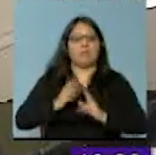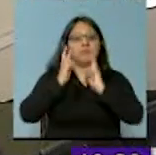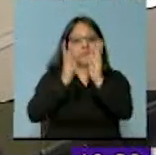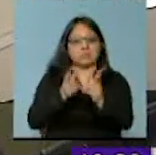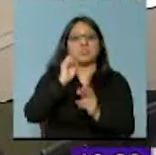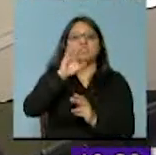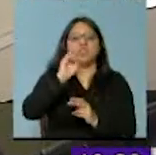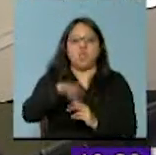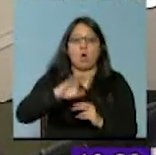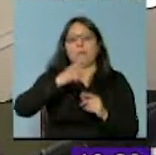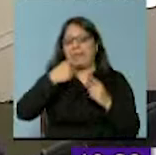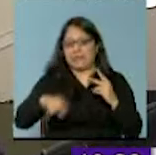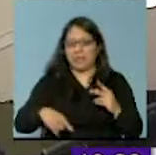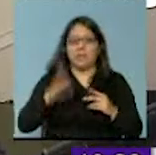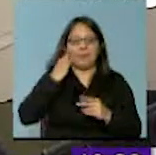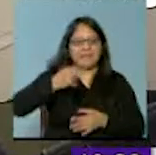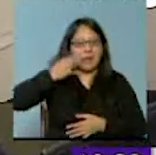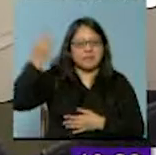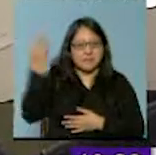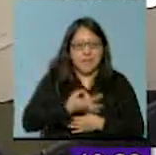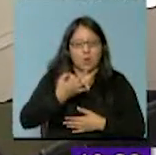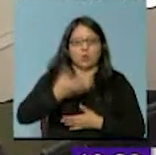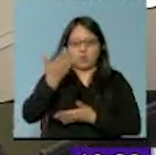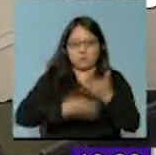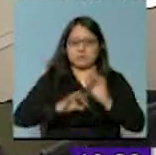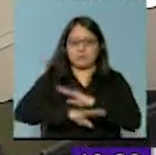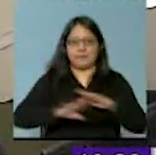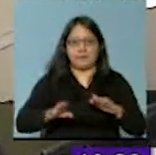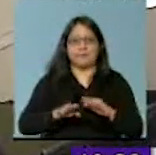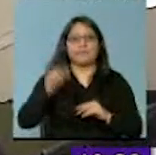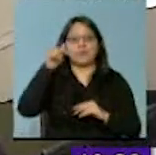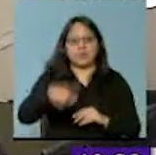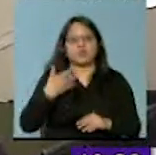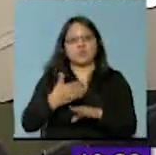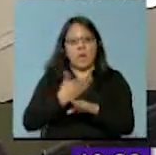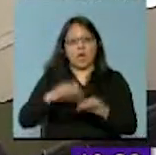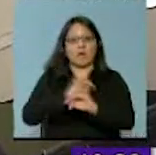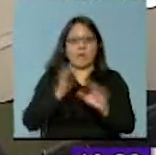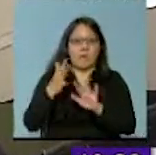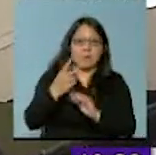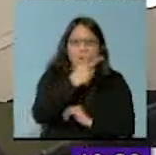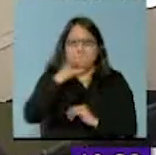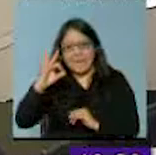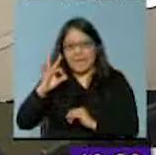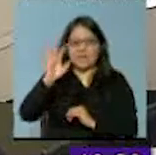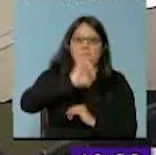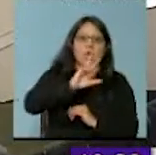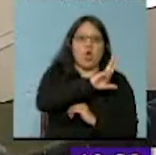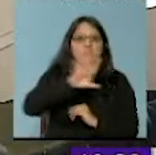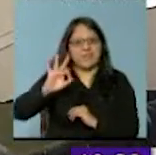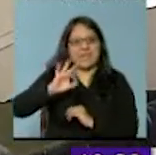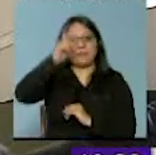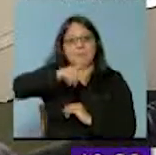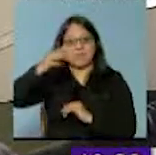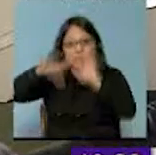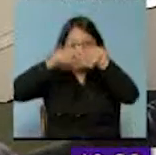se concrete, pero importantes anuncios, ¿sí? Hay gente, hay algunas que están por tomar 20, 30, otros 40 personas.